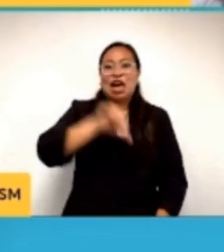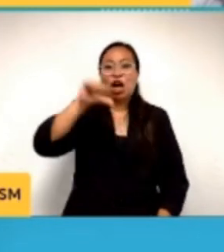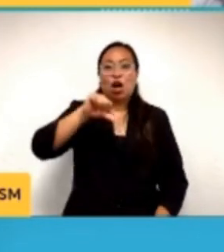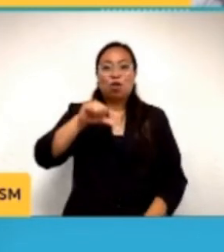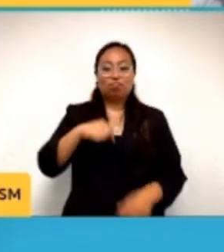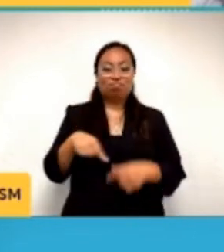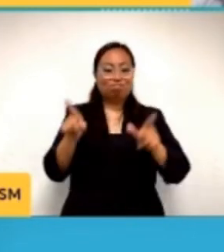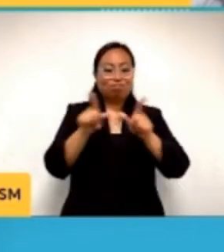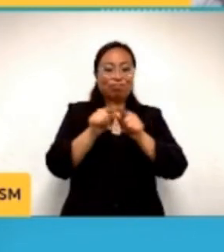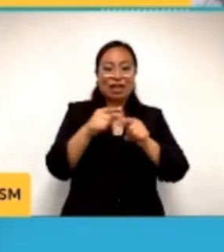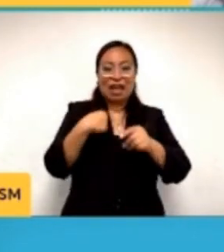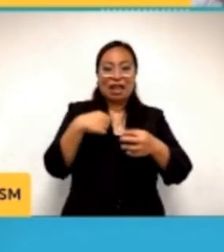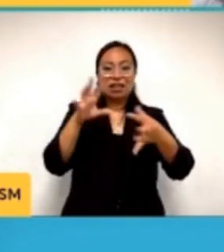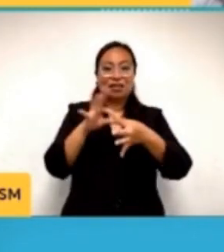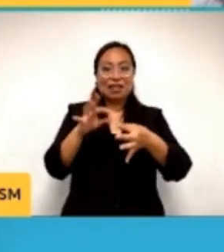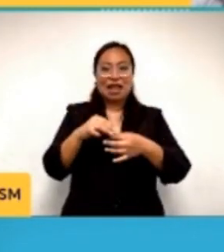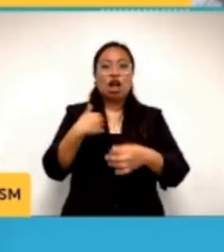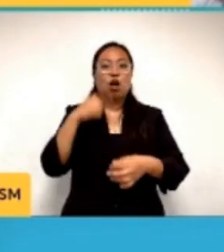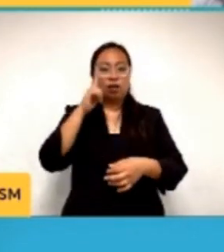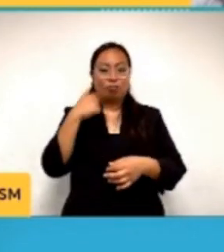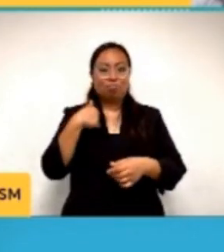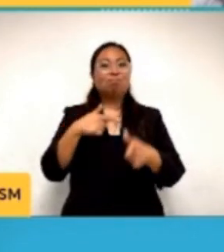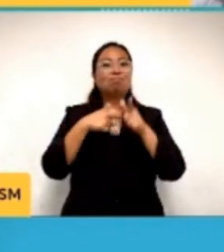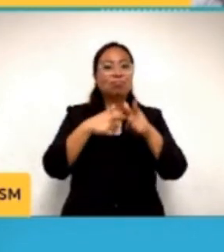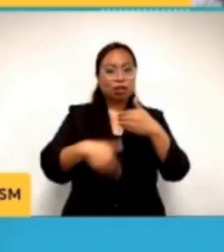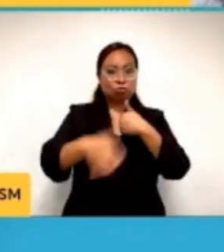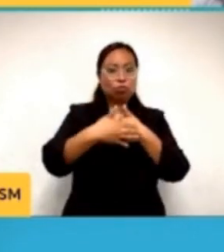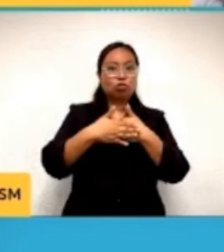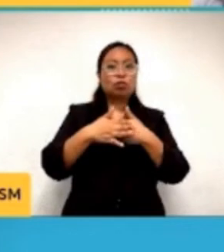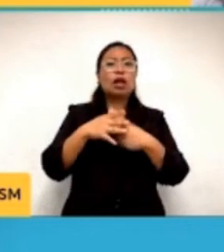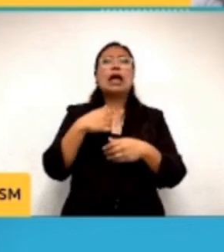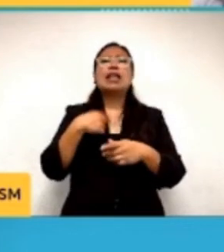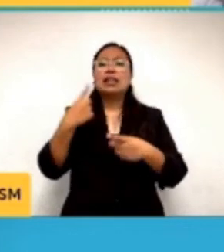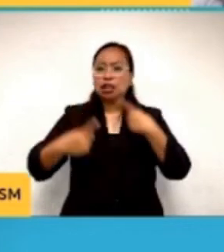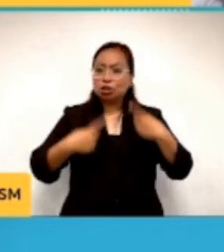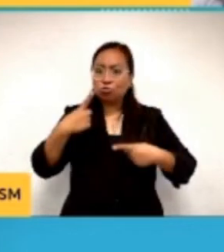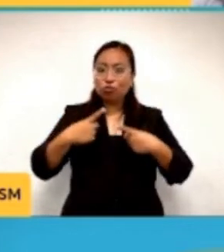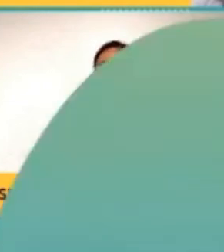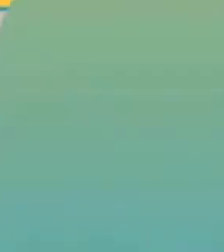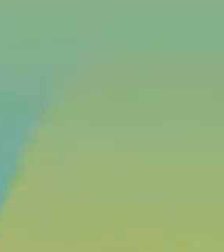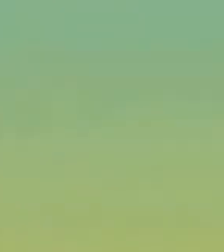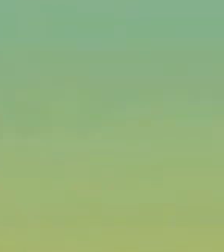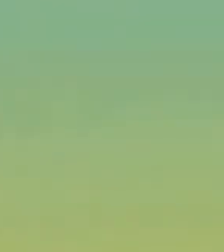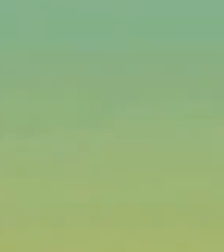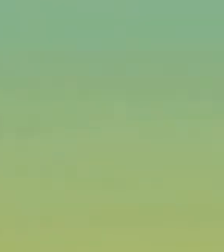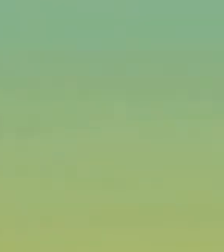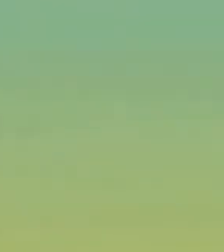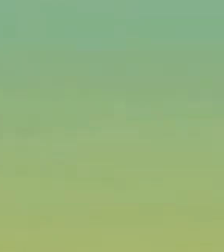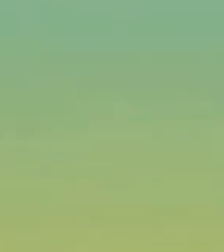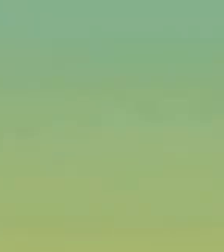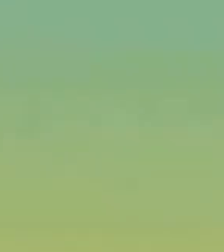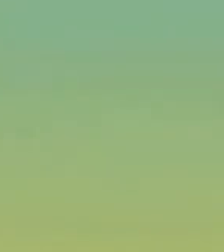Me va a encantar continuar la conversación con ustedes. Sigan disfrutando el evento.